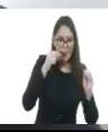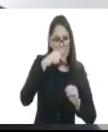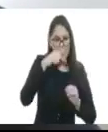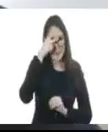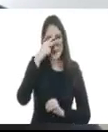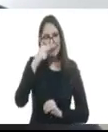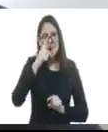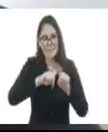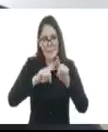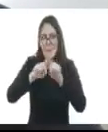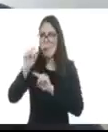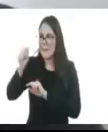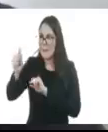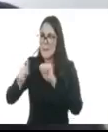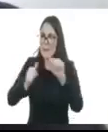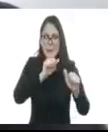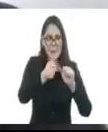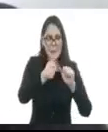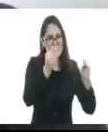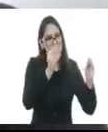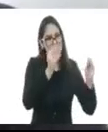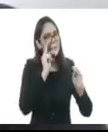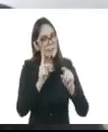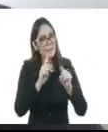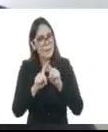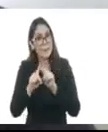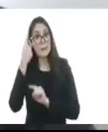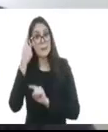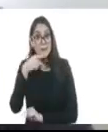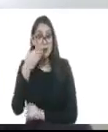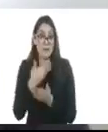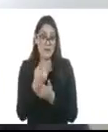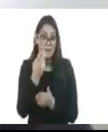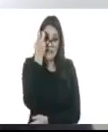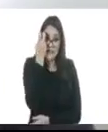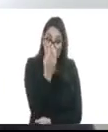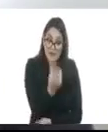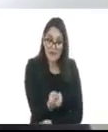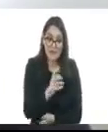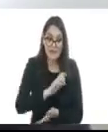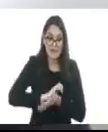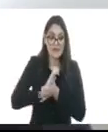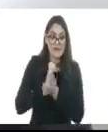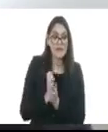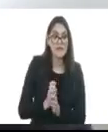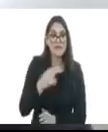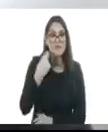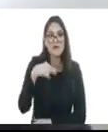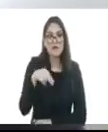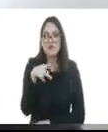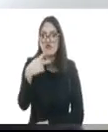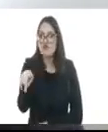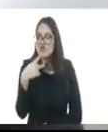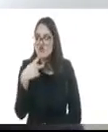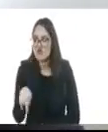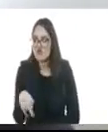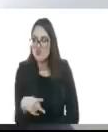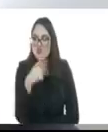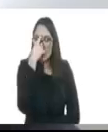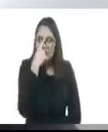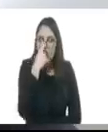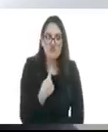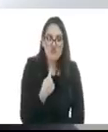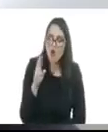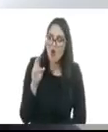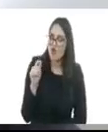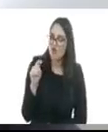muy concretos se le pone nombre y apellido a esa discriminación, a sectores que se encuentran en una situación